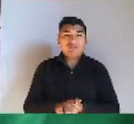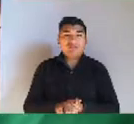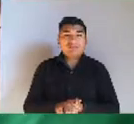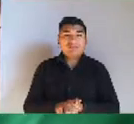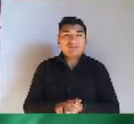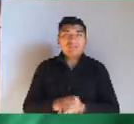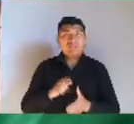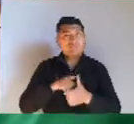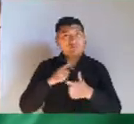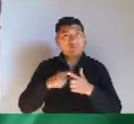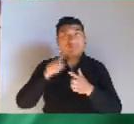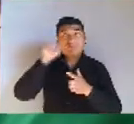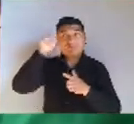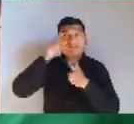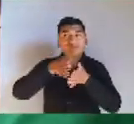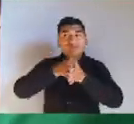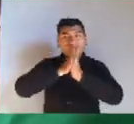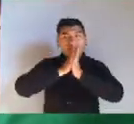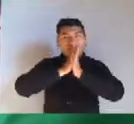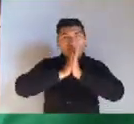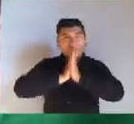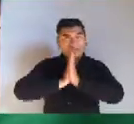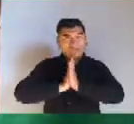Por lo tanto, nos pide